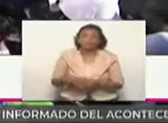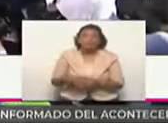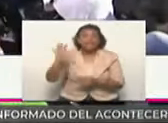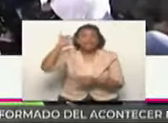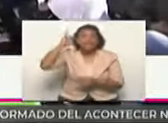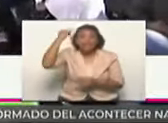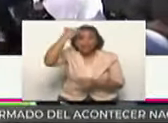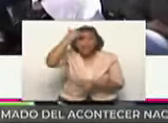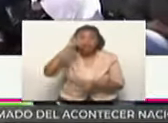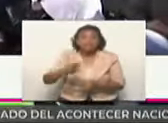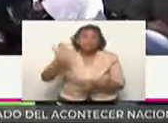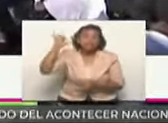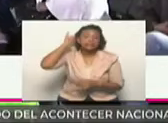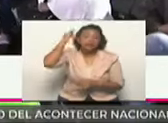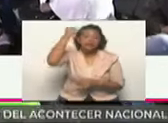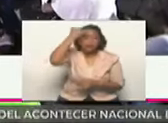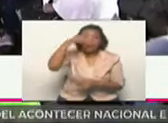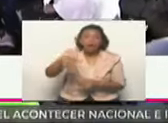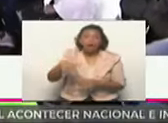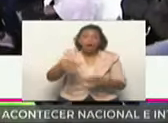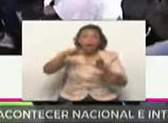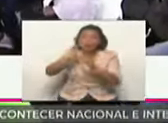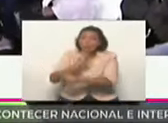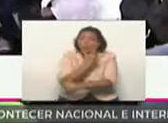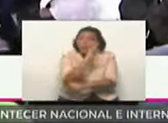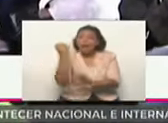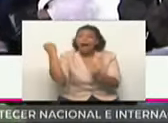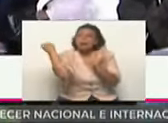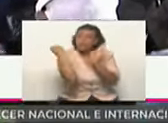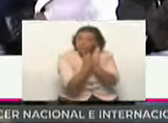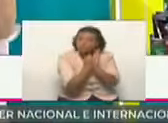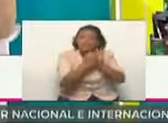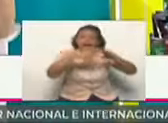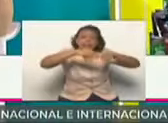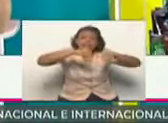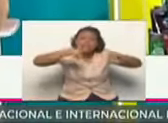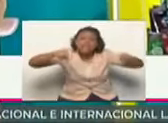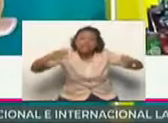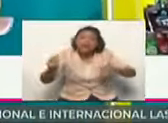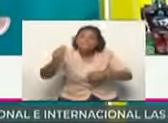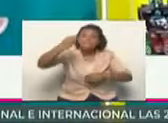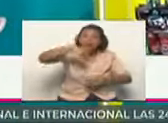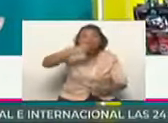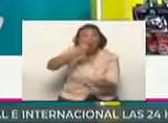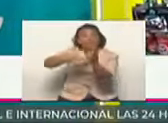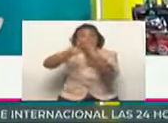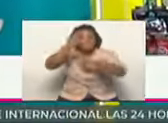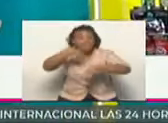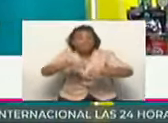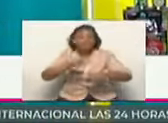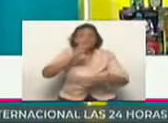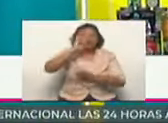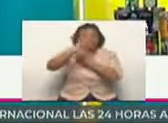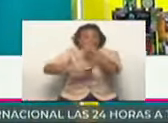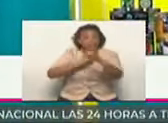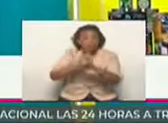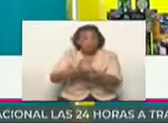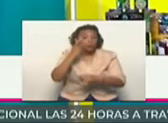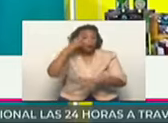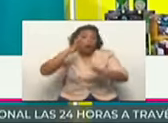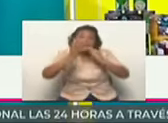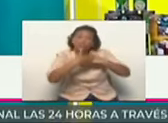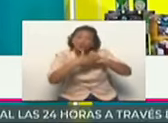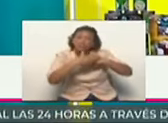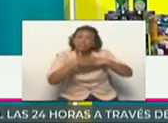están en solicitud de la indicación geográfica protegida, de su certificado, que además les da un valor agregado para comercializarlo en los mercados internacionales. La solicitud. ¿Y